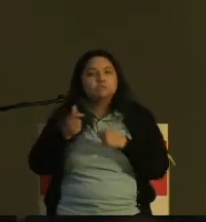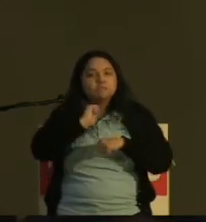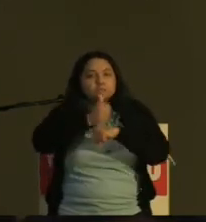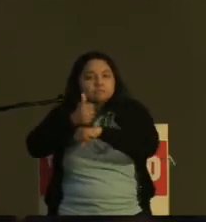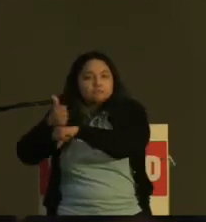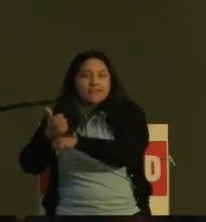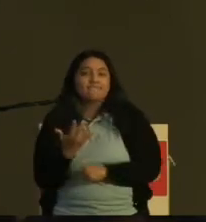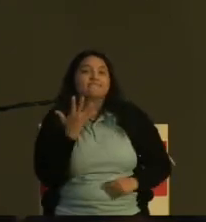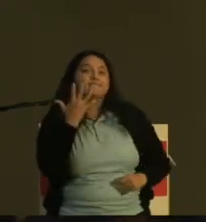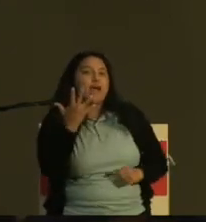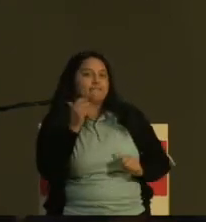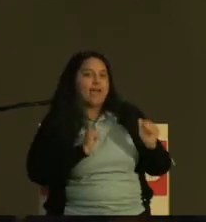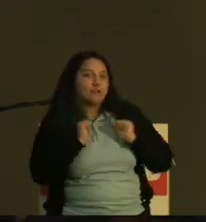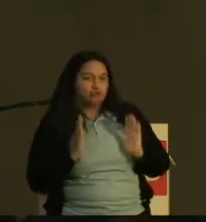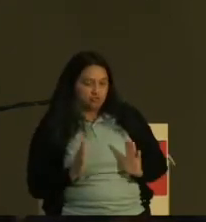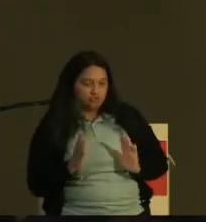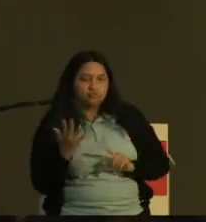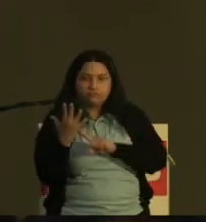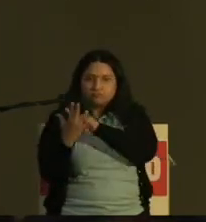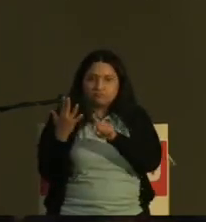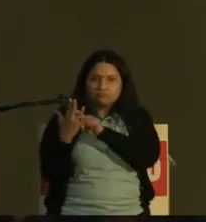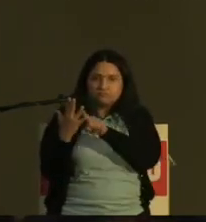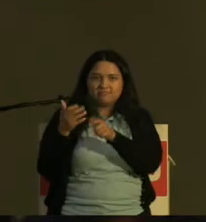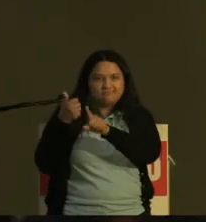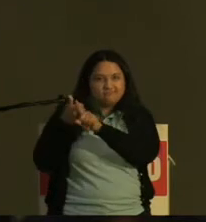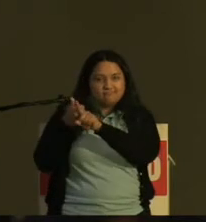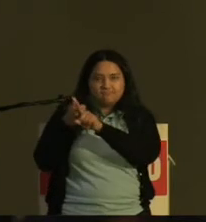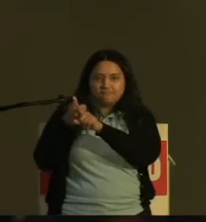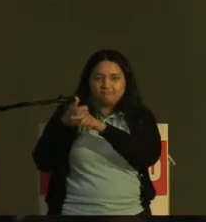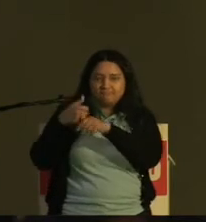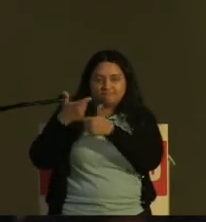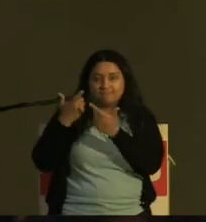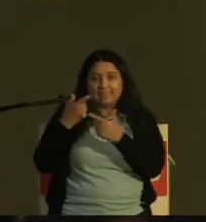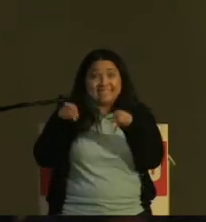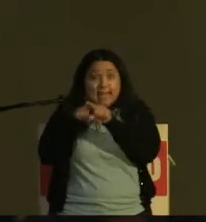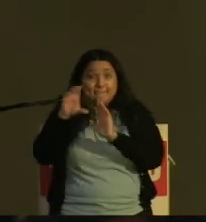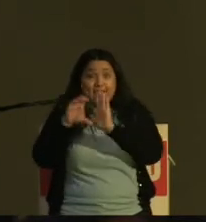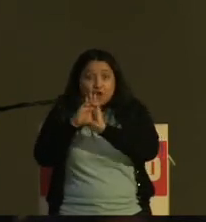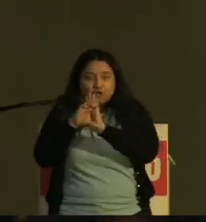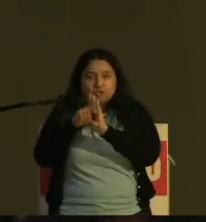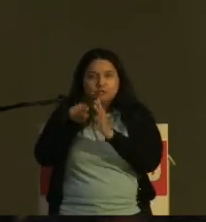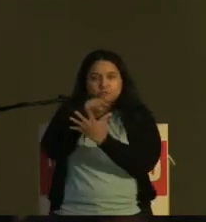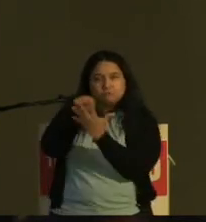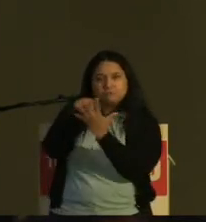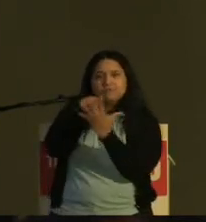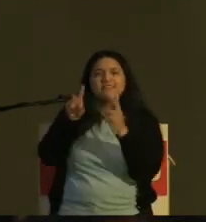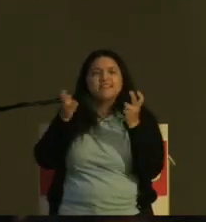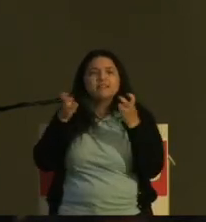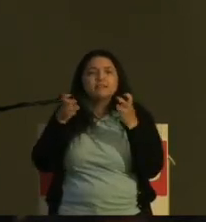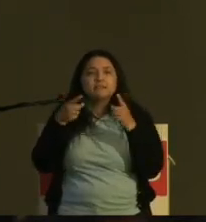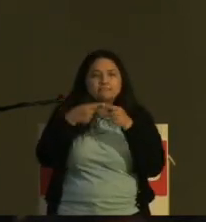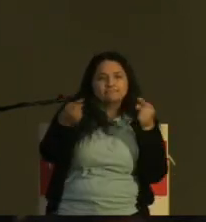actores a pelearse entre ellos, que era el mismo personaje peleándose entre sí, ¿no?